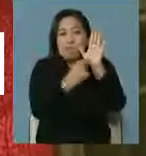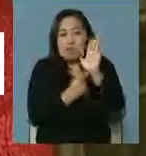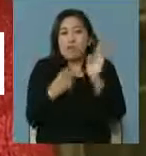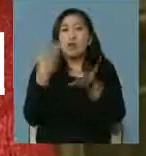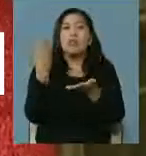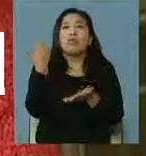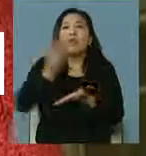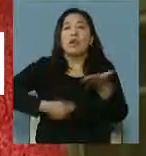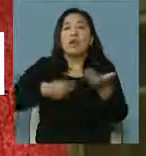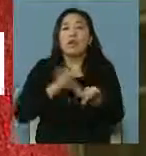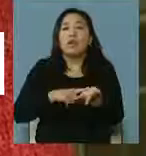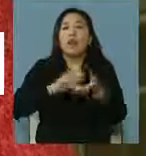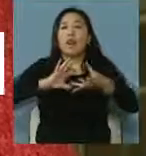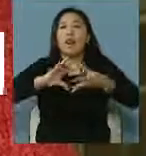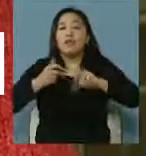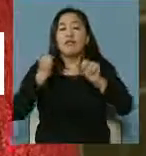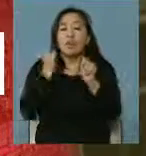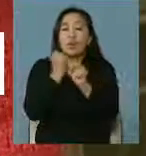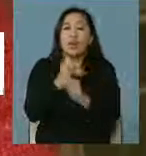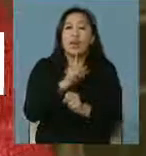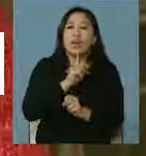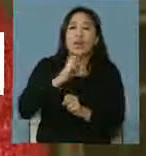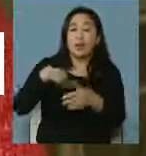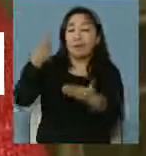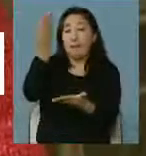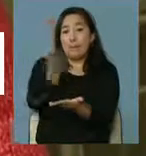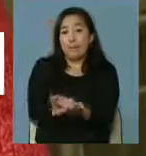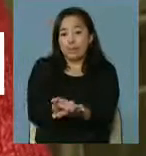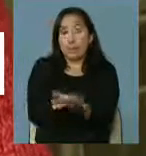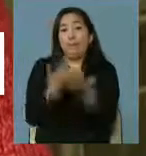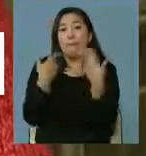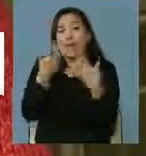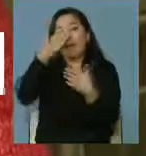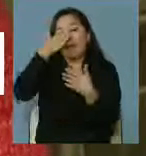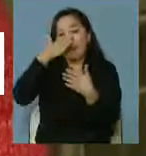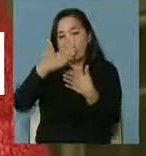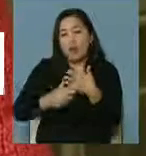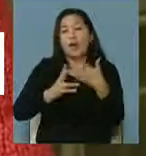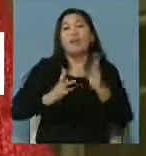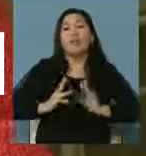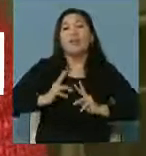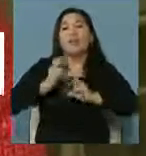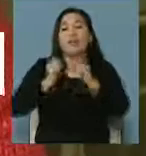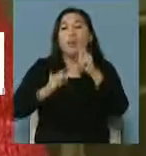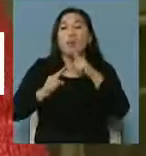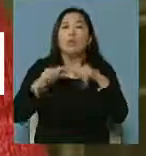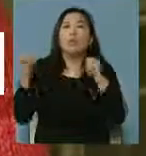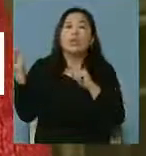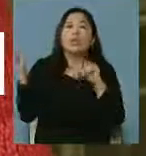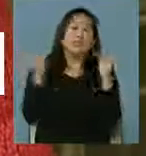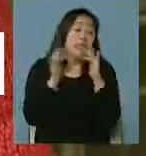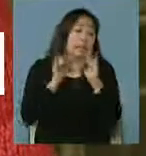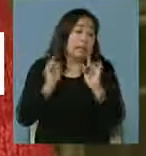sobre todo cuál será la dinámica de un trabajo que deben presentar para luego de hacer la defensa en forma oral